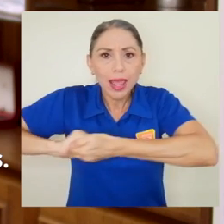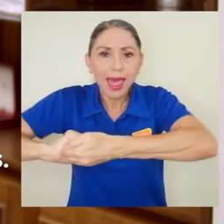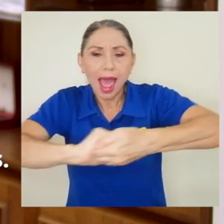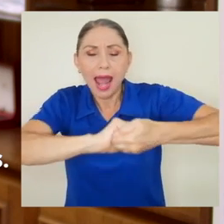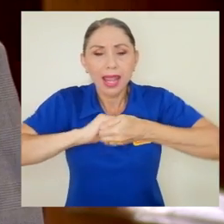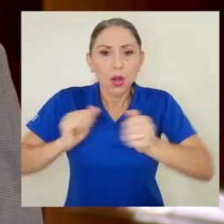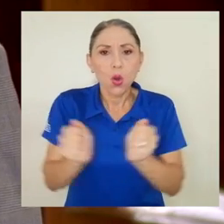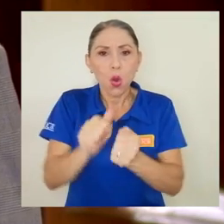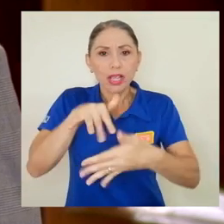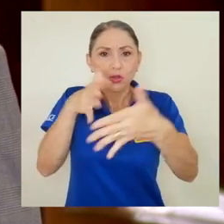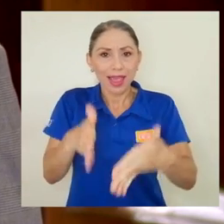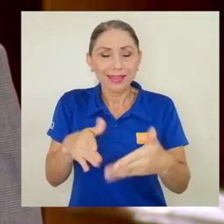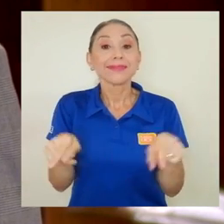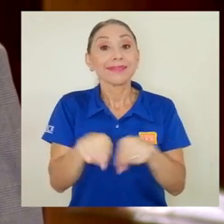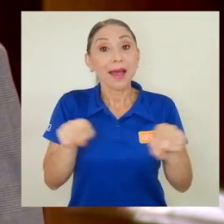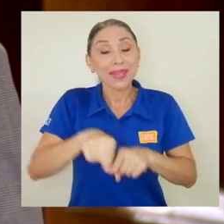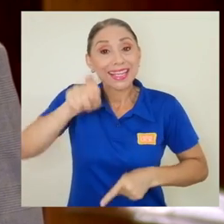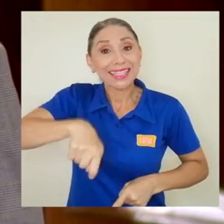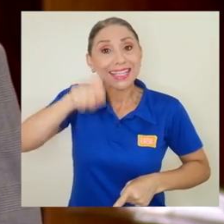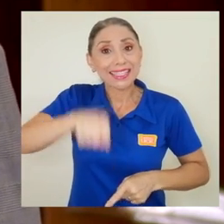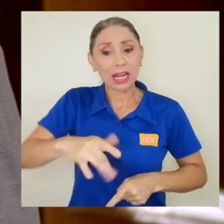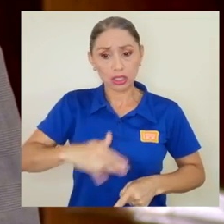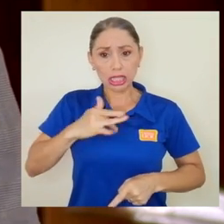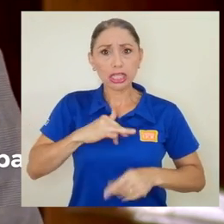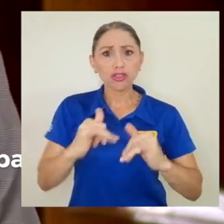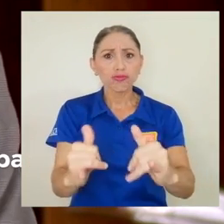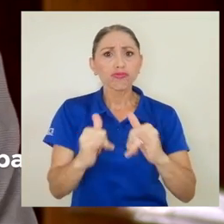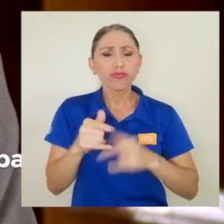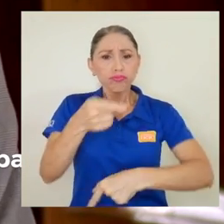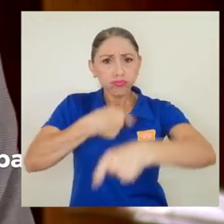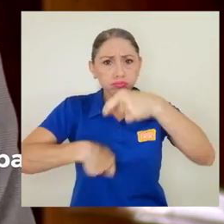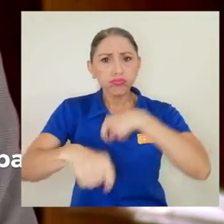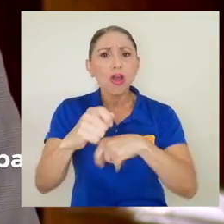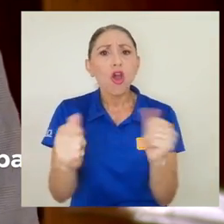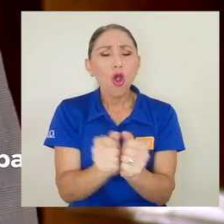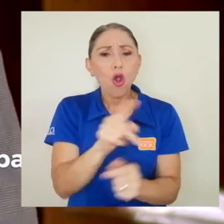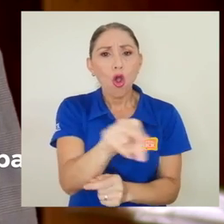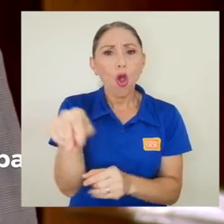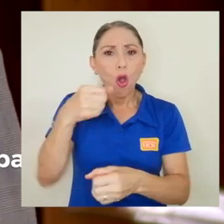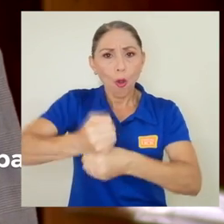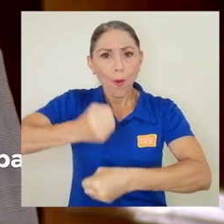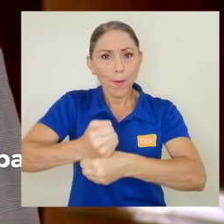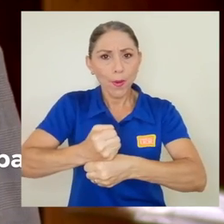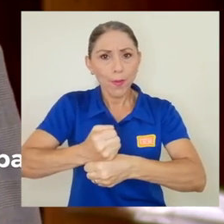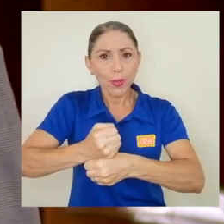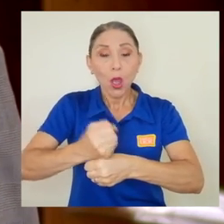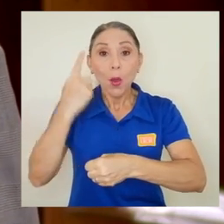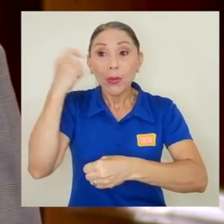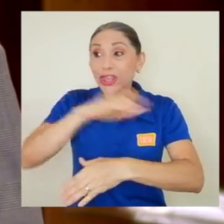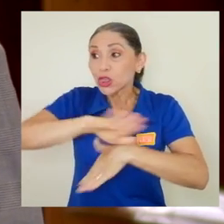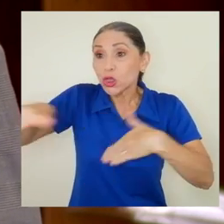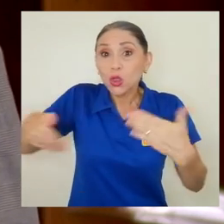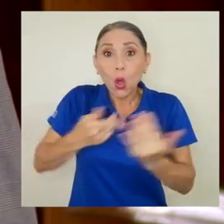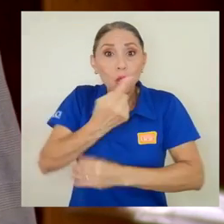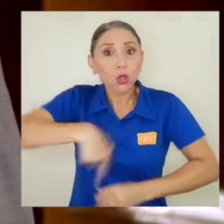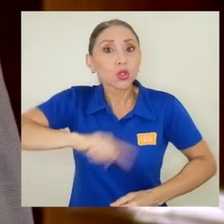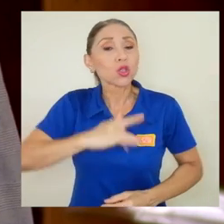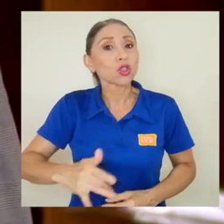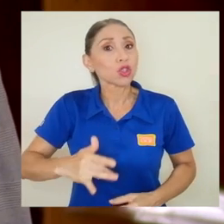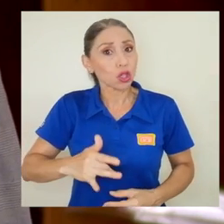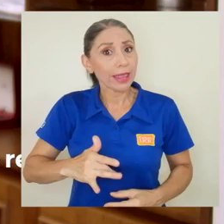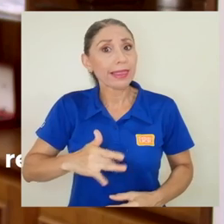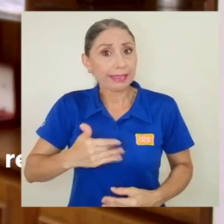sus estudiantes es necesario también mostrar empatía con nuestros compañeros compañera de trabajo pues todos la estamos